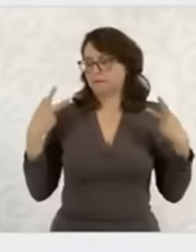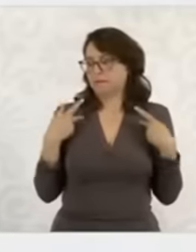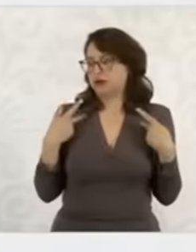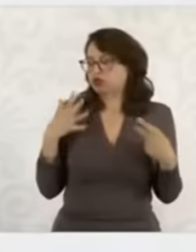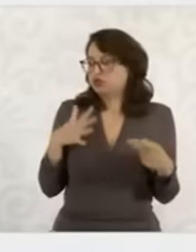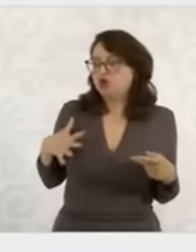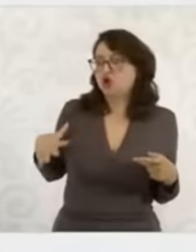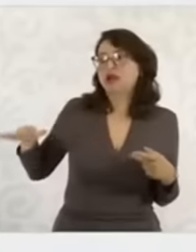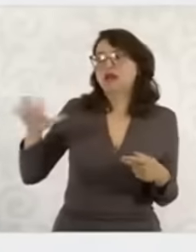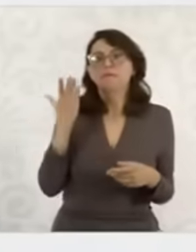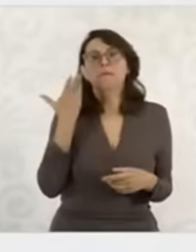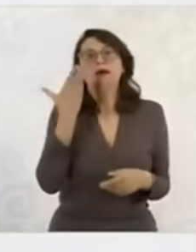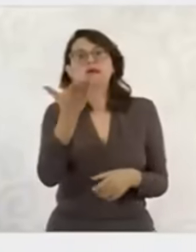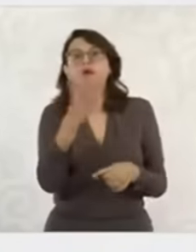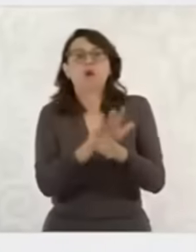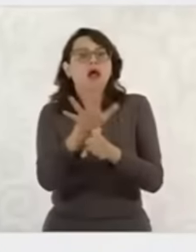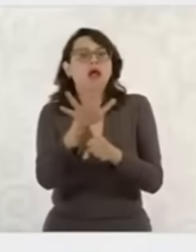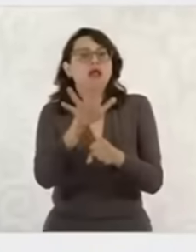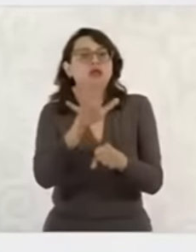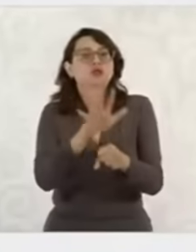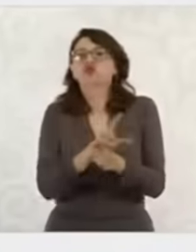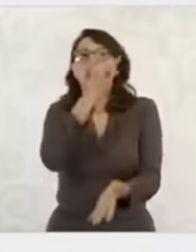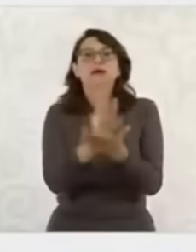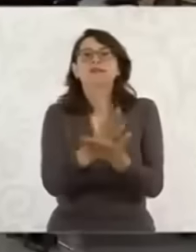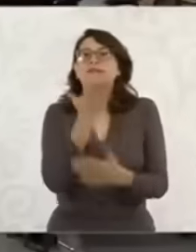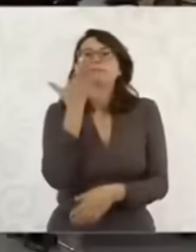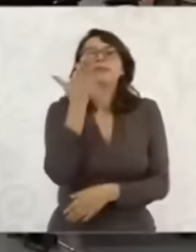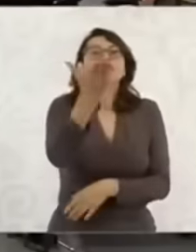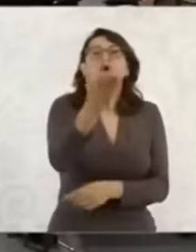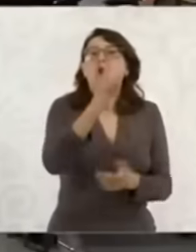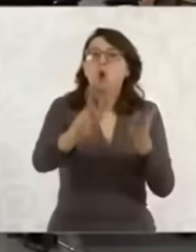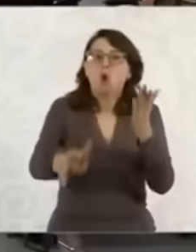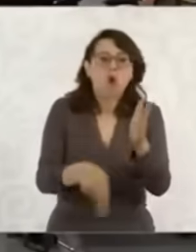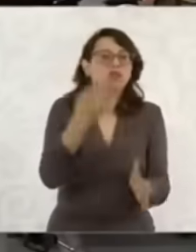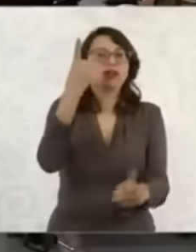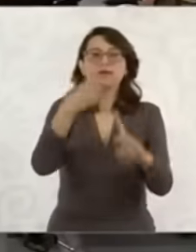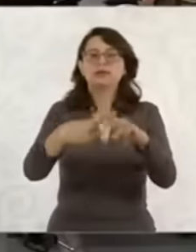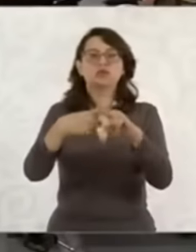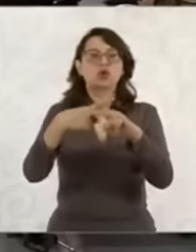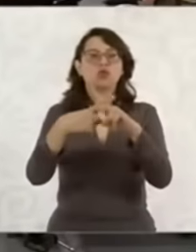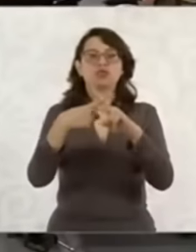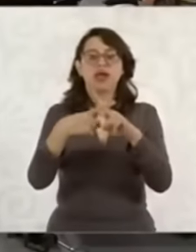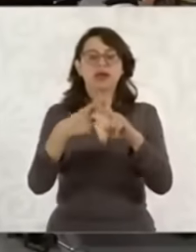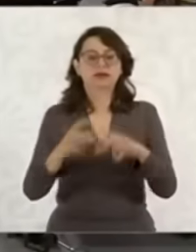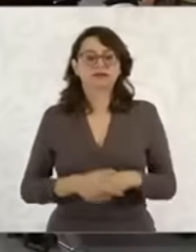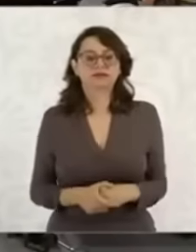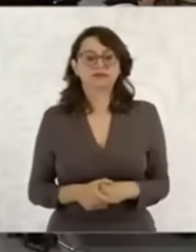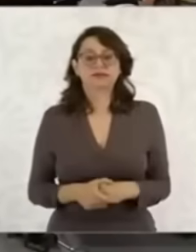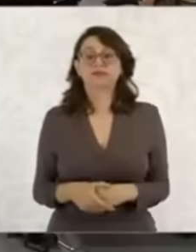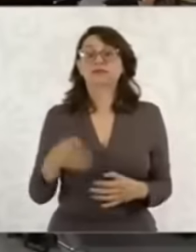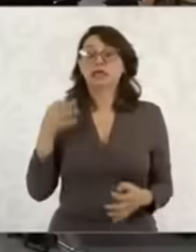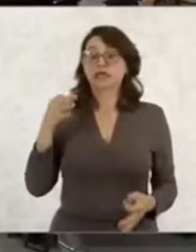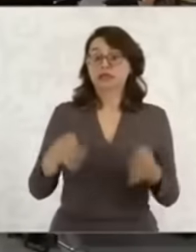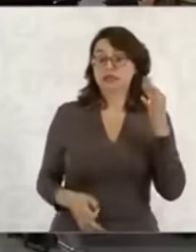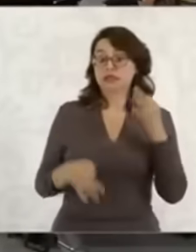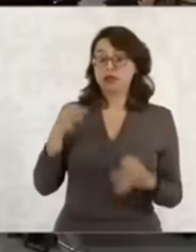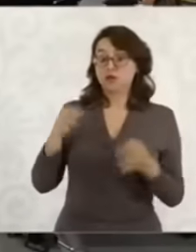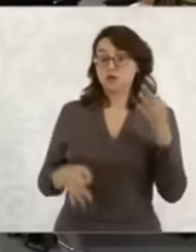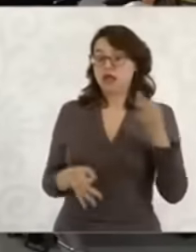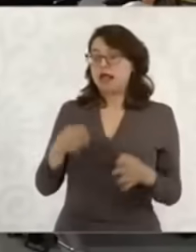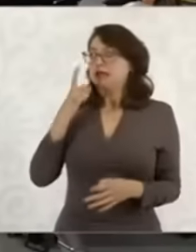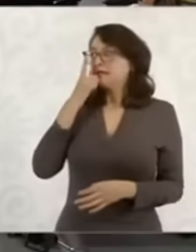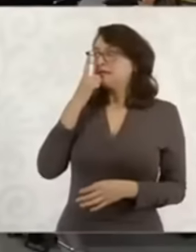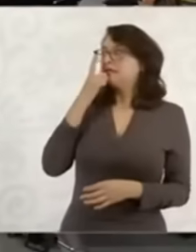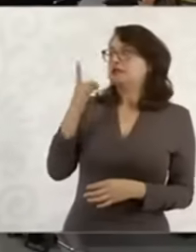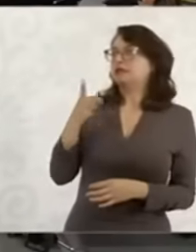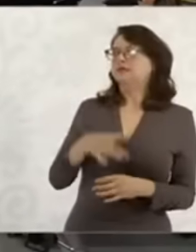Que se abrieran todas las casillas y se volviera a contar. Entonces el tribunal dice, bueno, vamos a abrir, creo